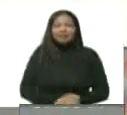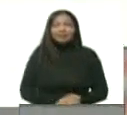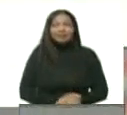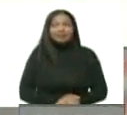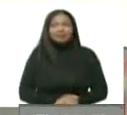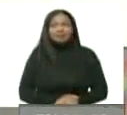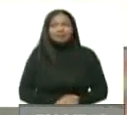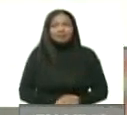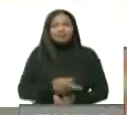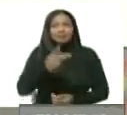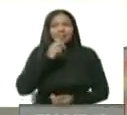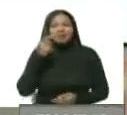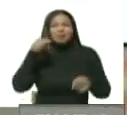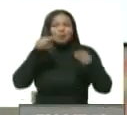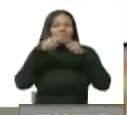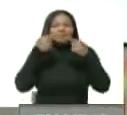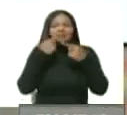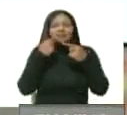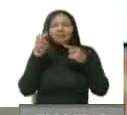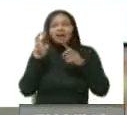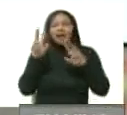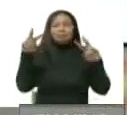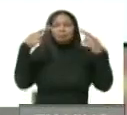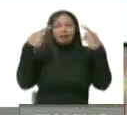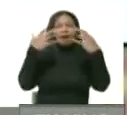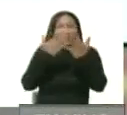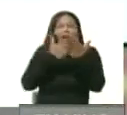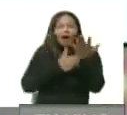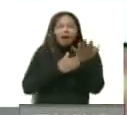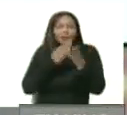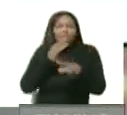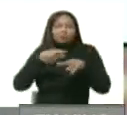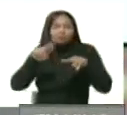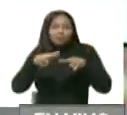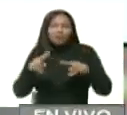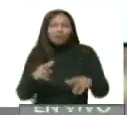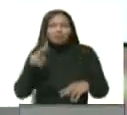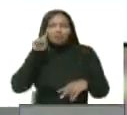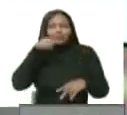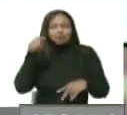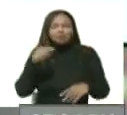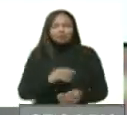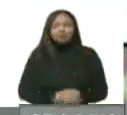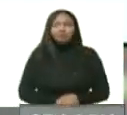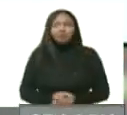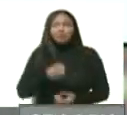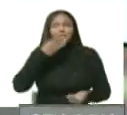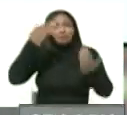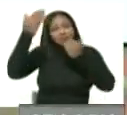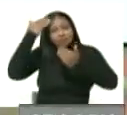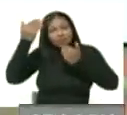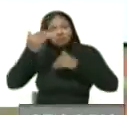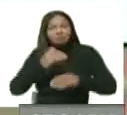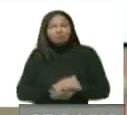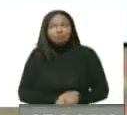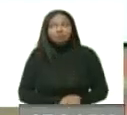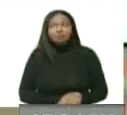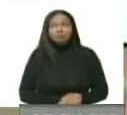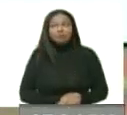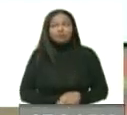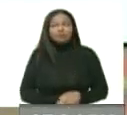Hércules, vale, una comiquita que seguro ninguno de ustedes ha visto. Bueno, mi saludo, pues, a